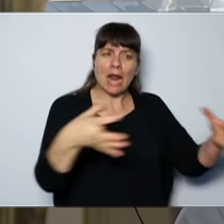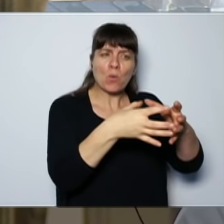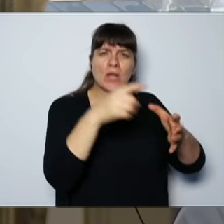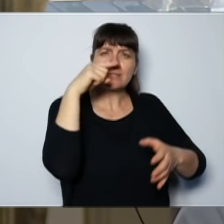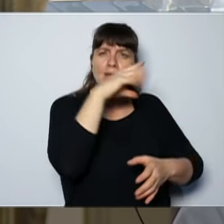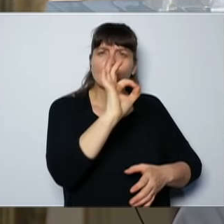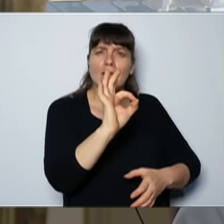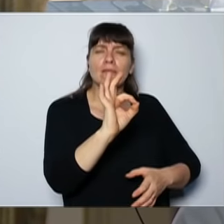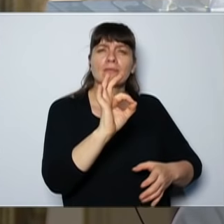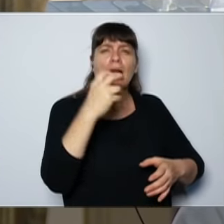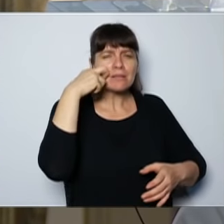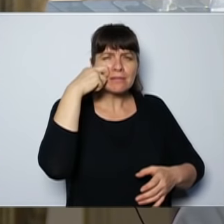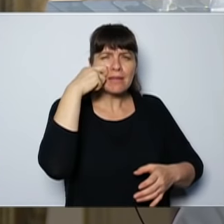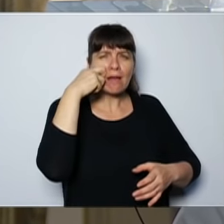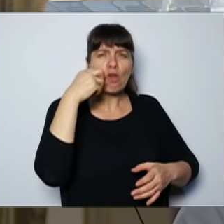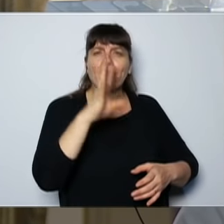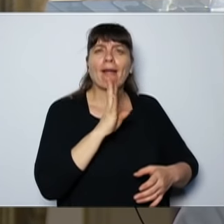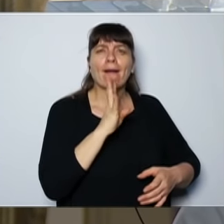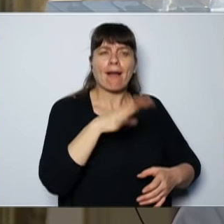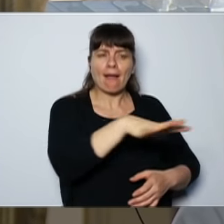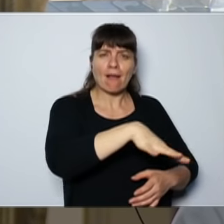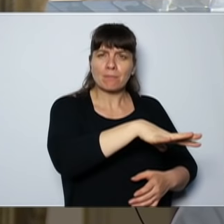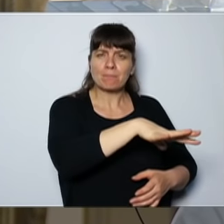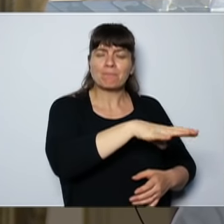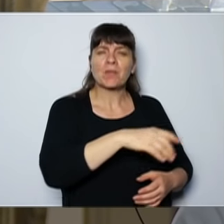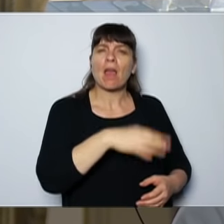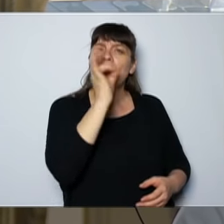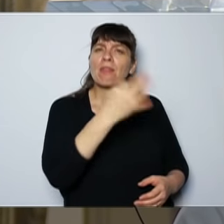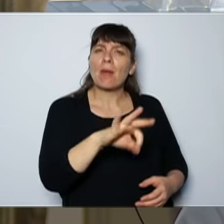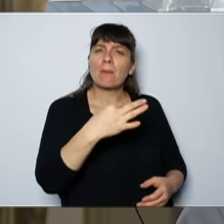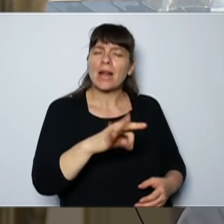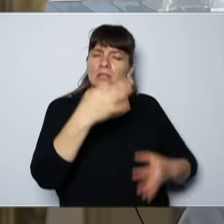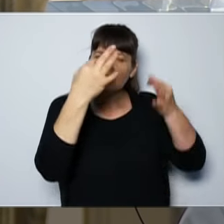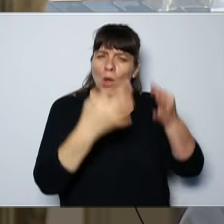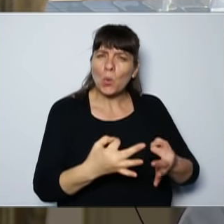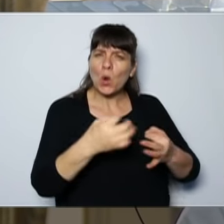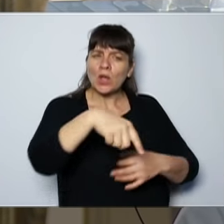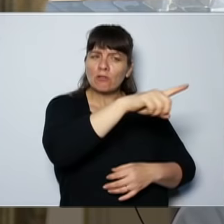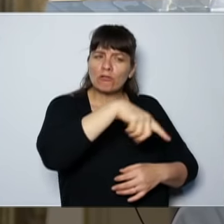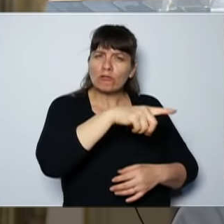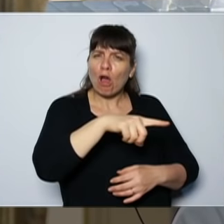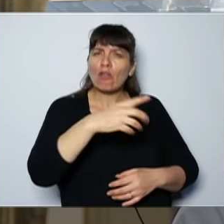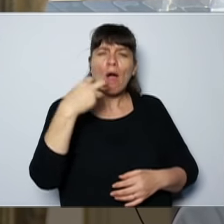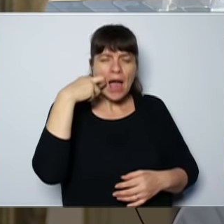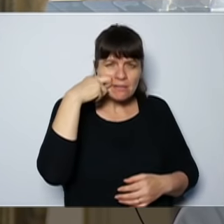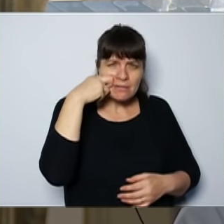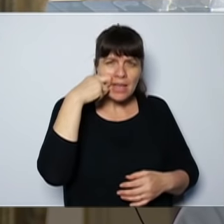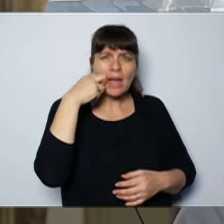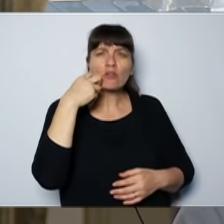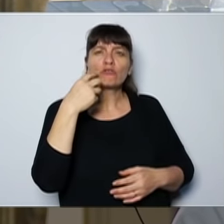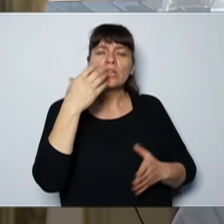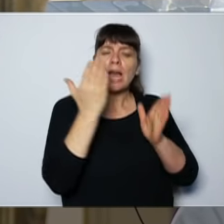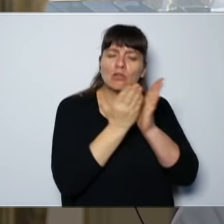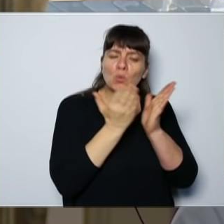Reúneme a 70 de los ancianos de Israel, deberás estar seguro de que son realmente ancianos